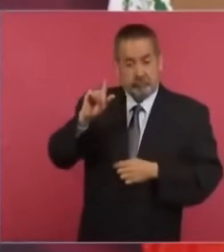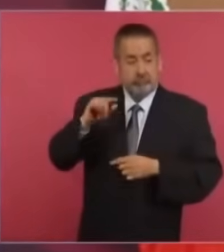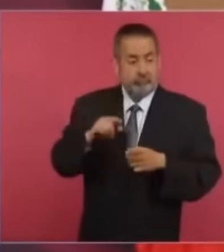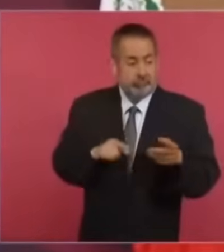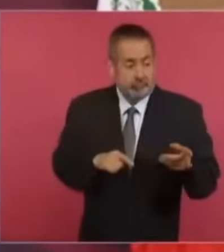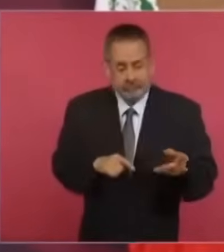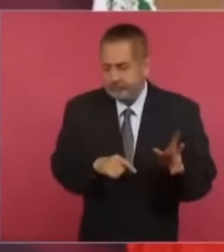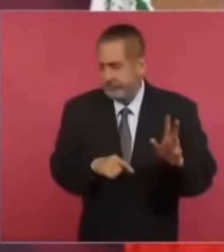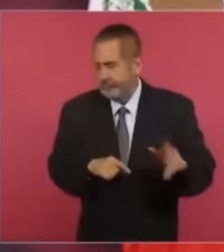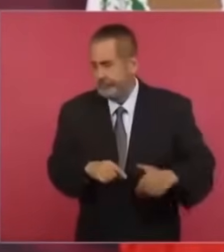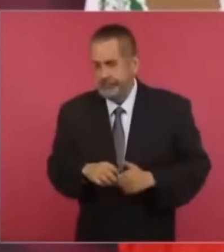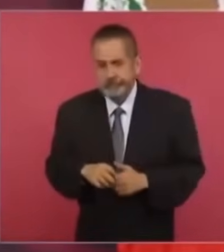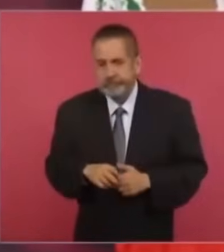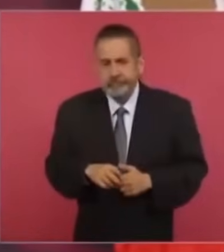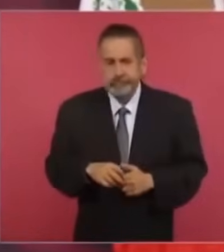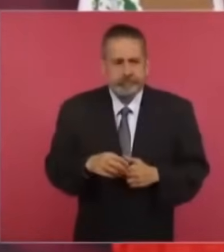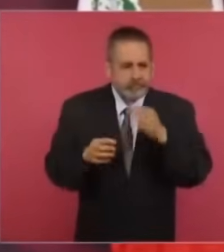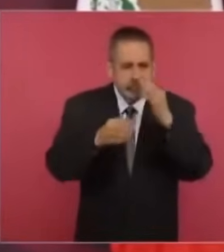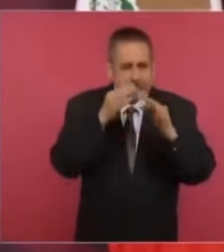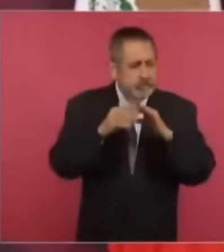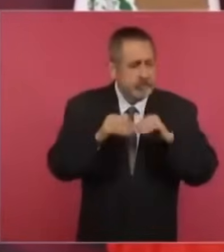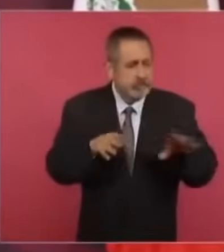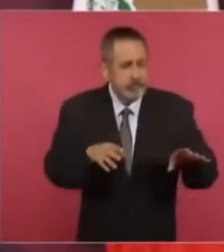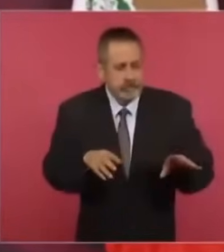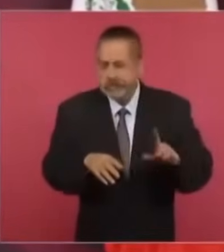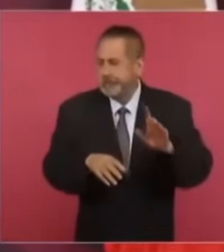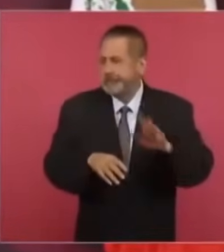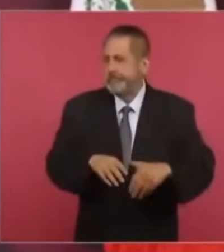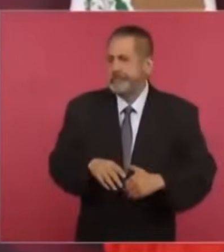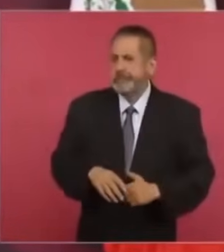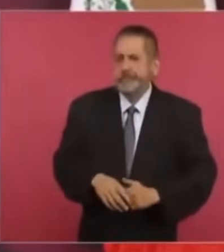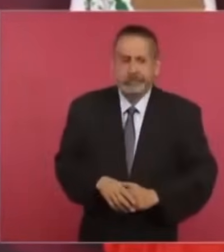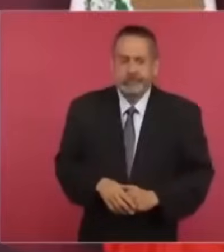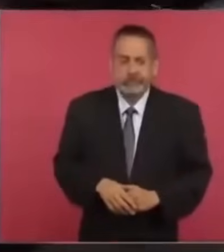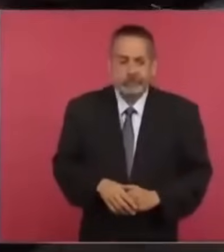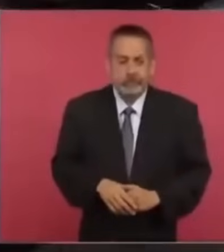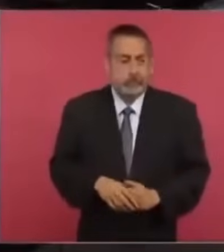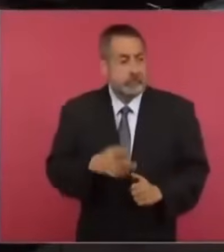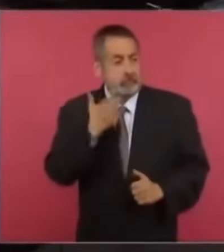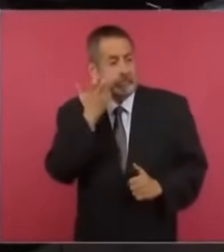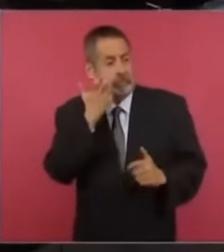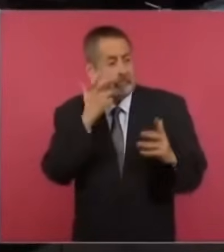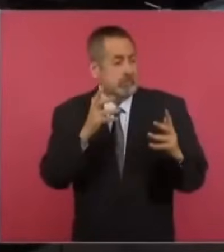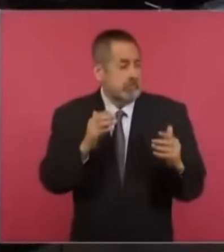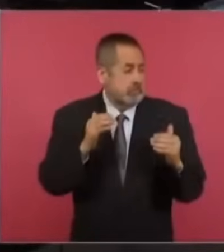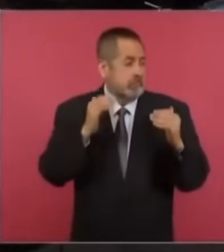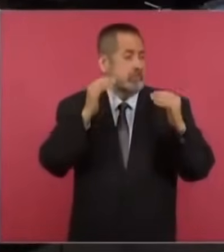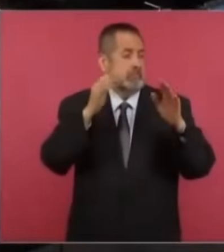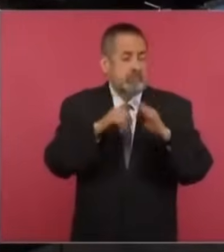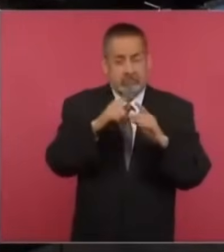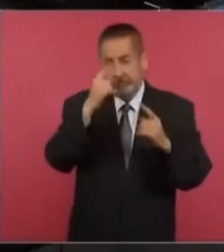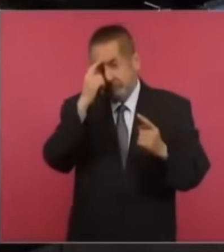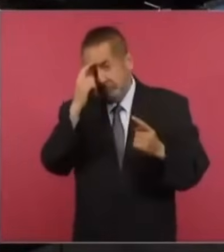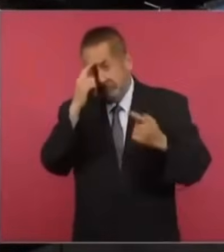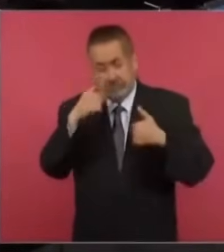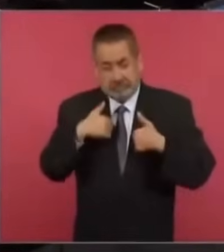especialistas de los medios de manipulación, ¿no? Haciendo sus